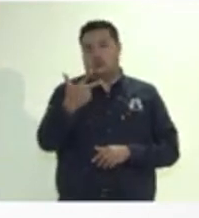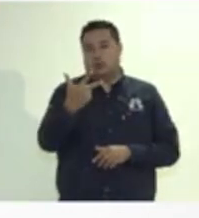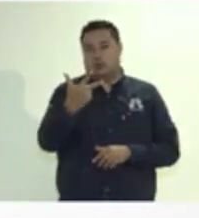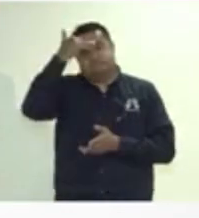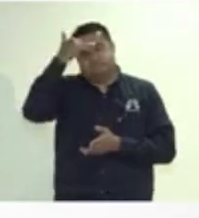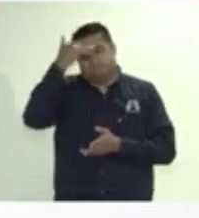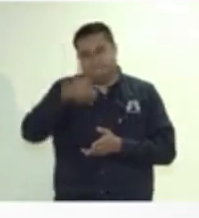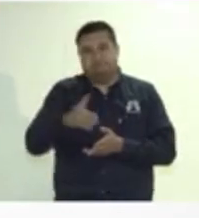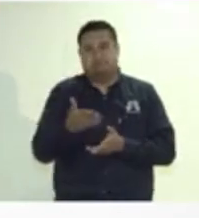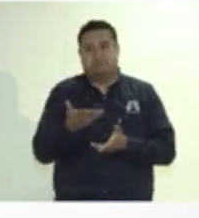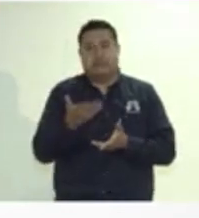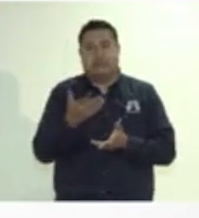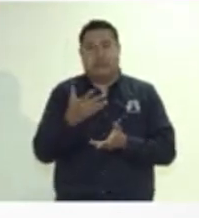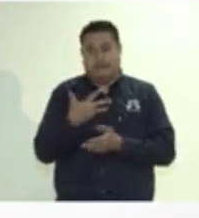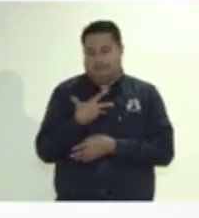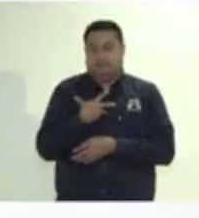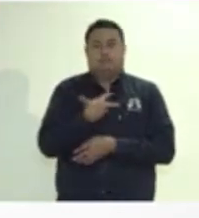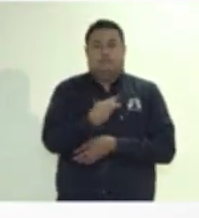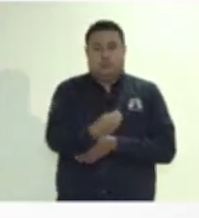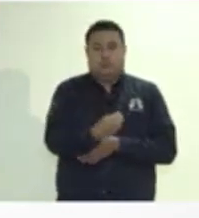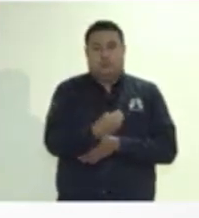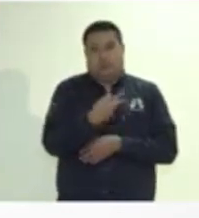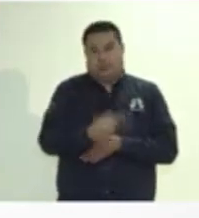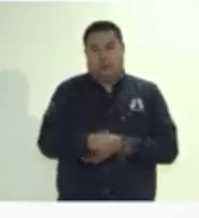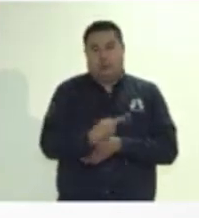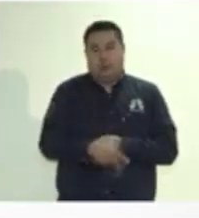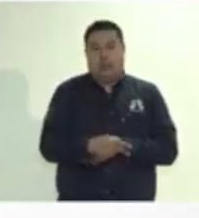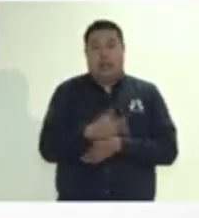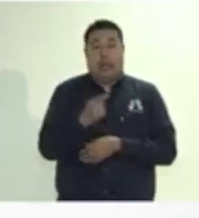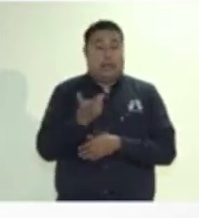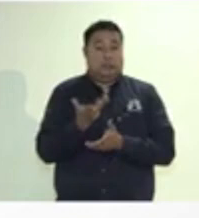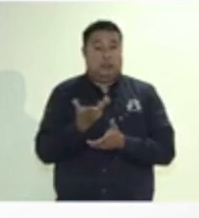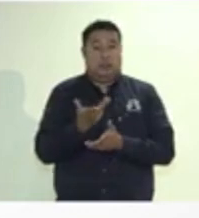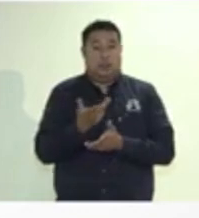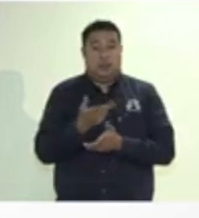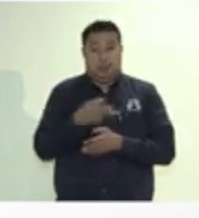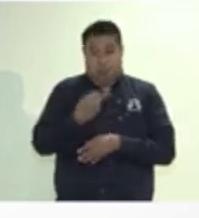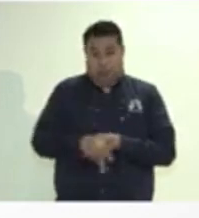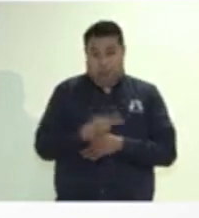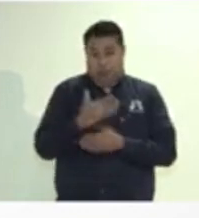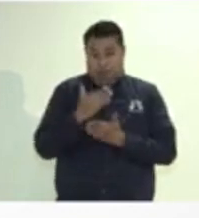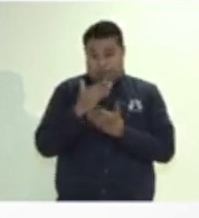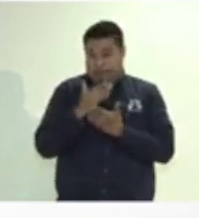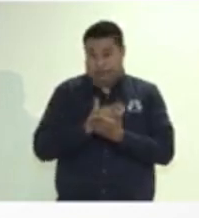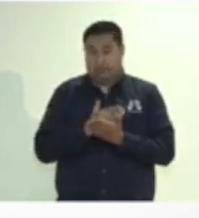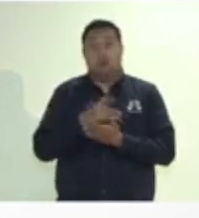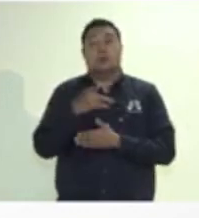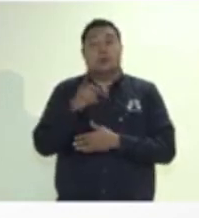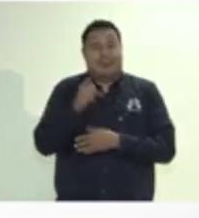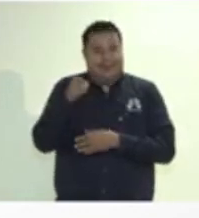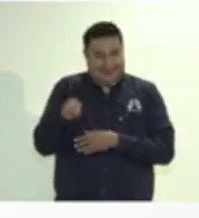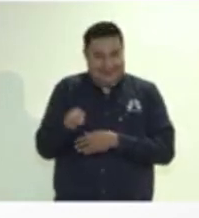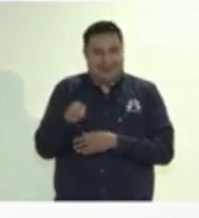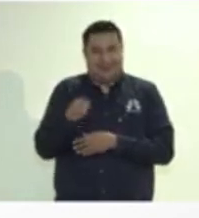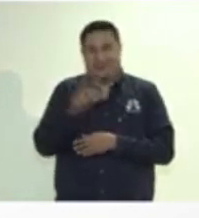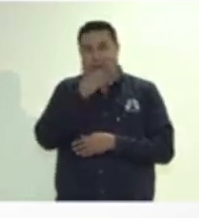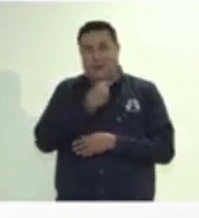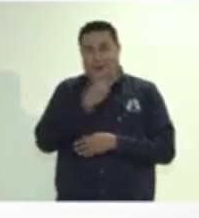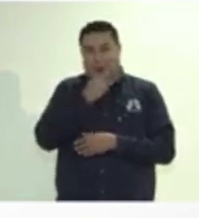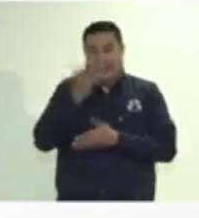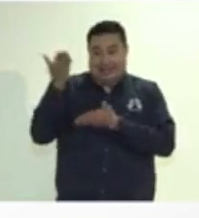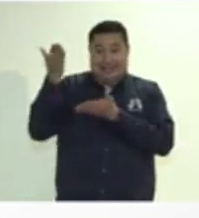proceso el nuevo caso corresponde a un masculino de entre 45 y 49 años de edad con residencia en san luís potosí